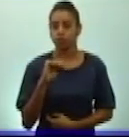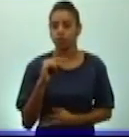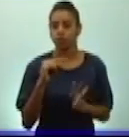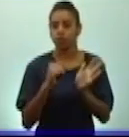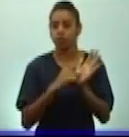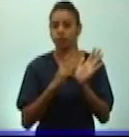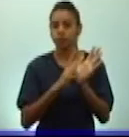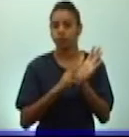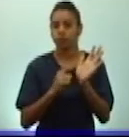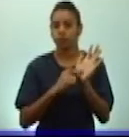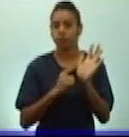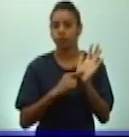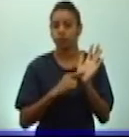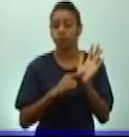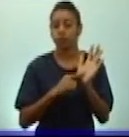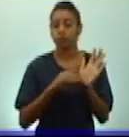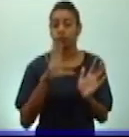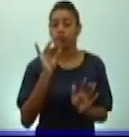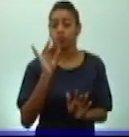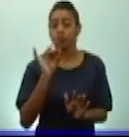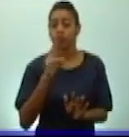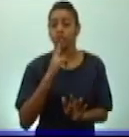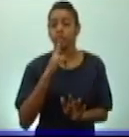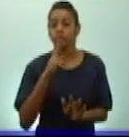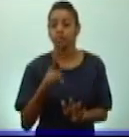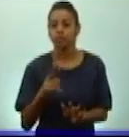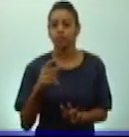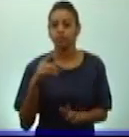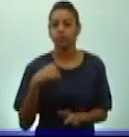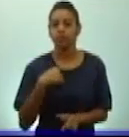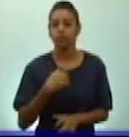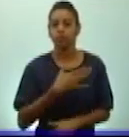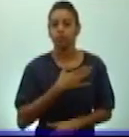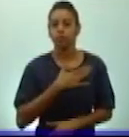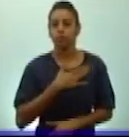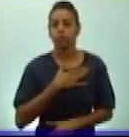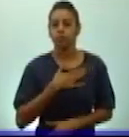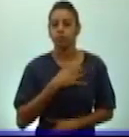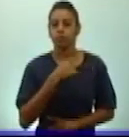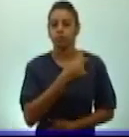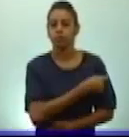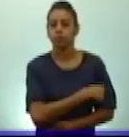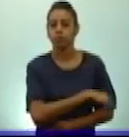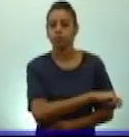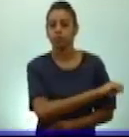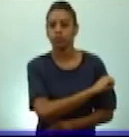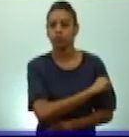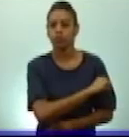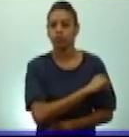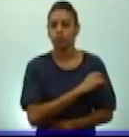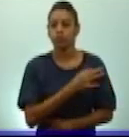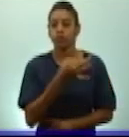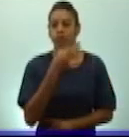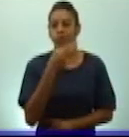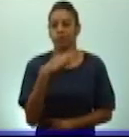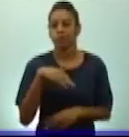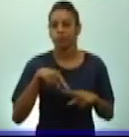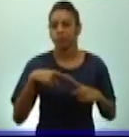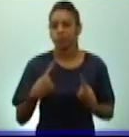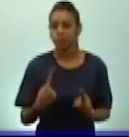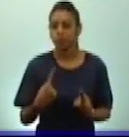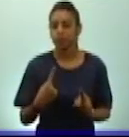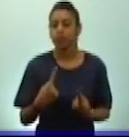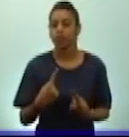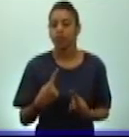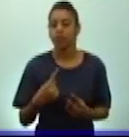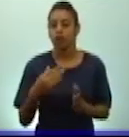¿consideras que las medidas respondían a los intereses del pueblo? Argumenta tu respuesta. En la parte inferior